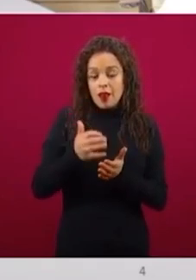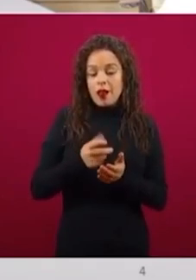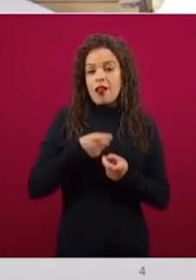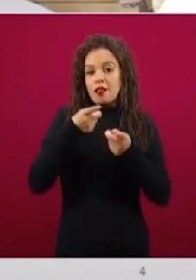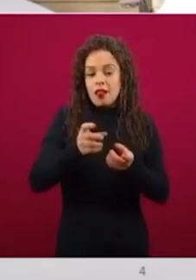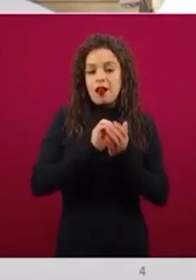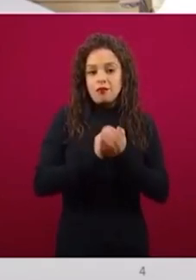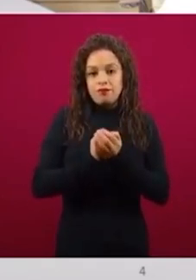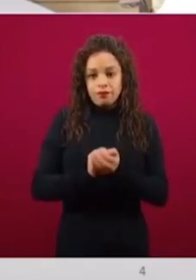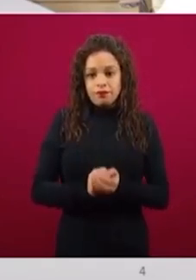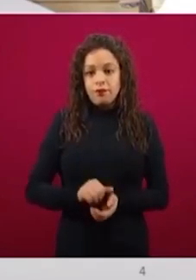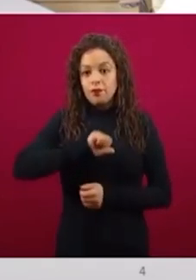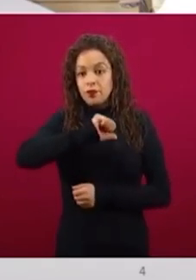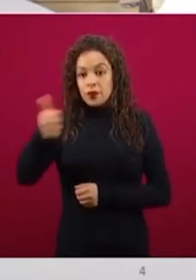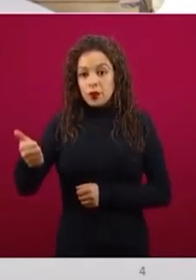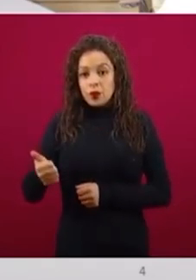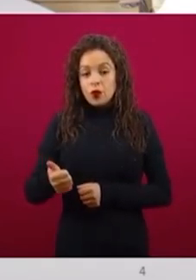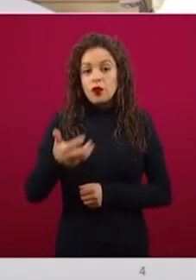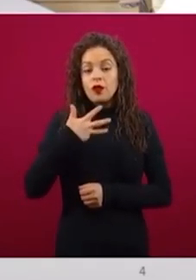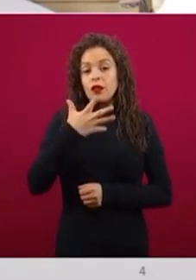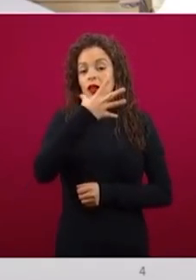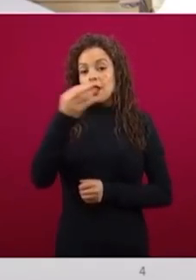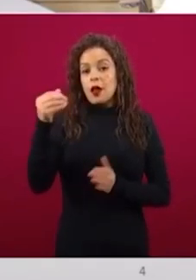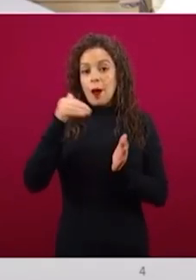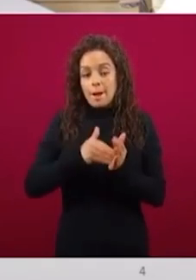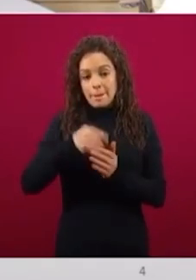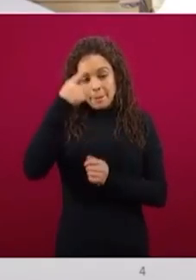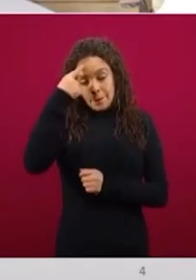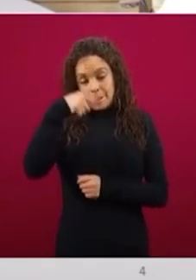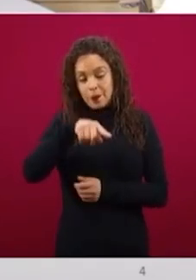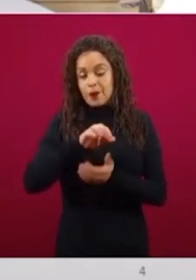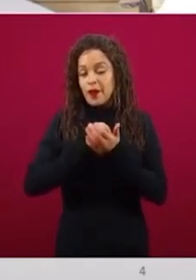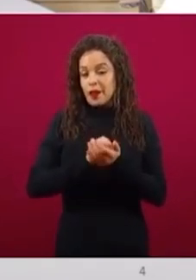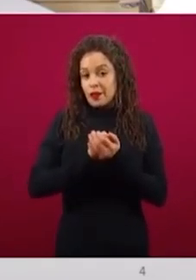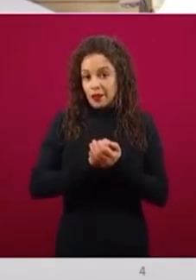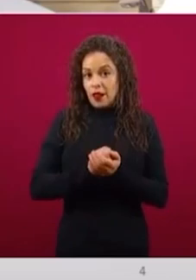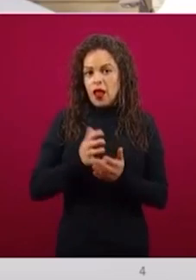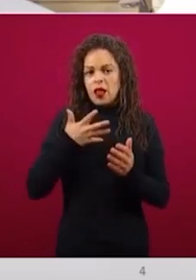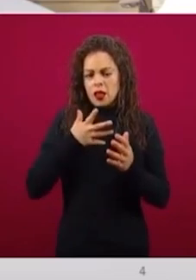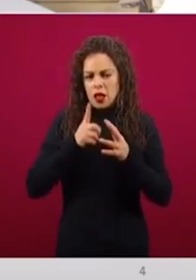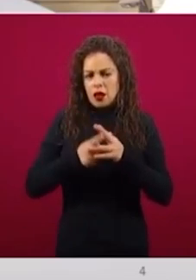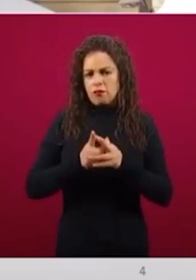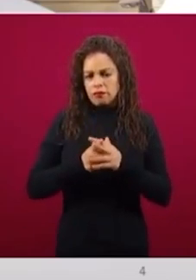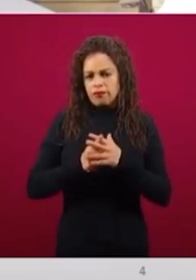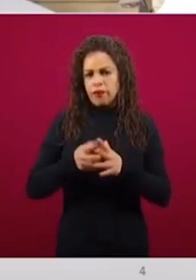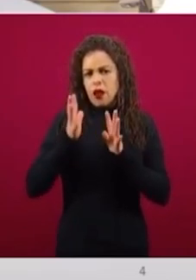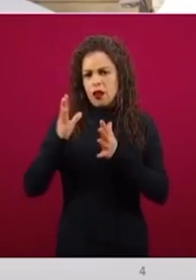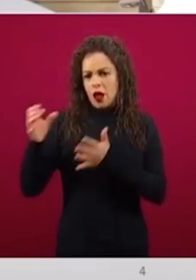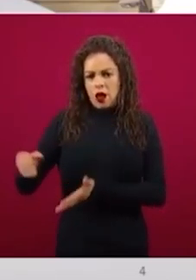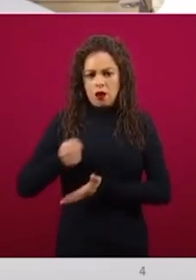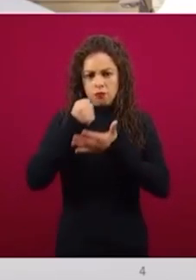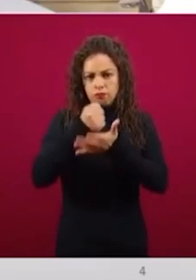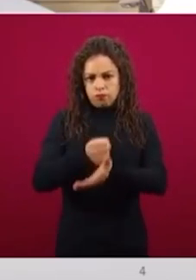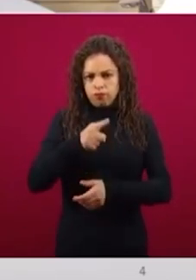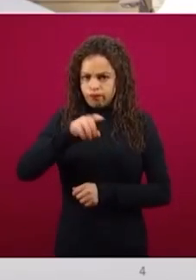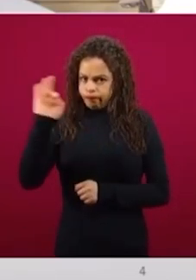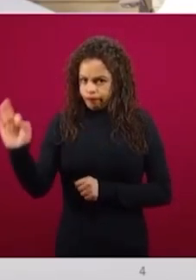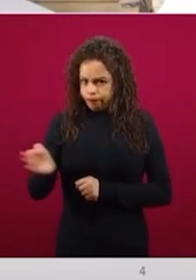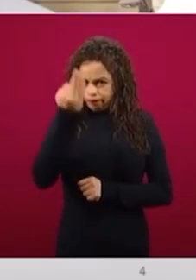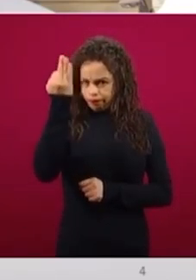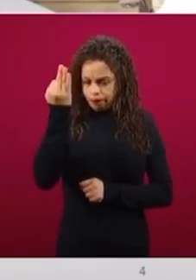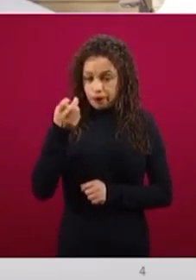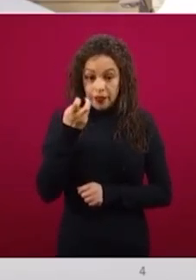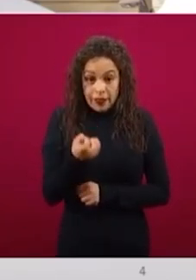otros 500,000 para tandas, que ya venía por presupuesto de egresos de la Federación. Entonces, estos son